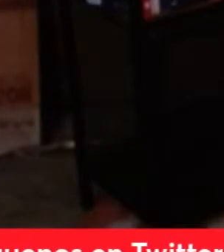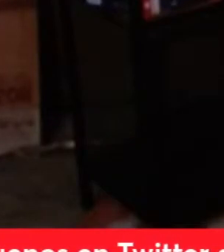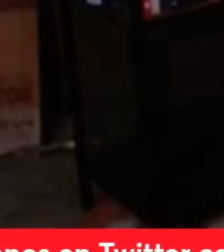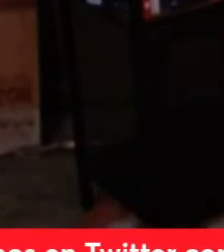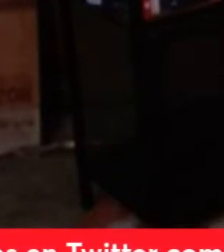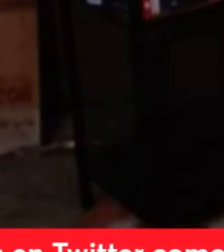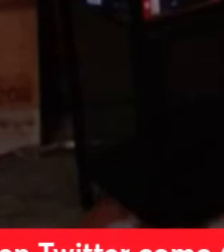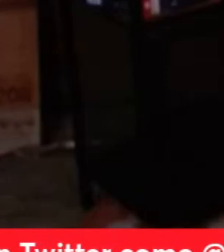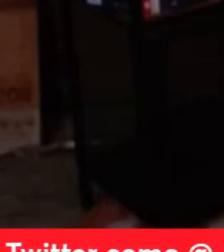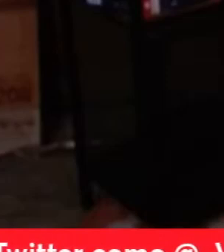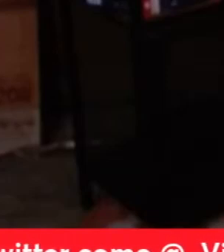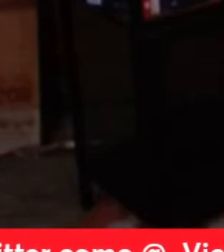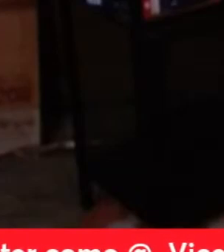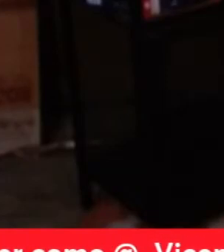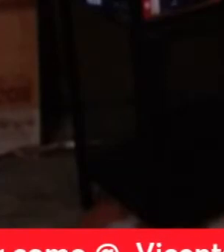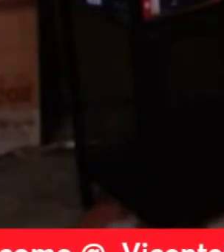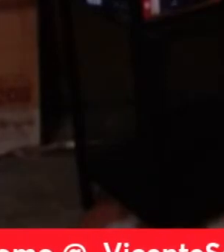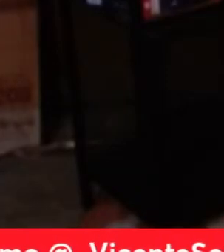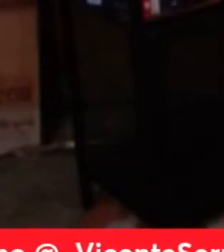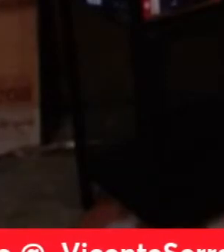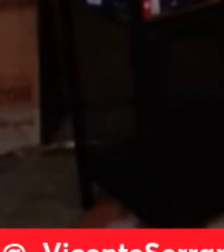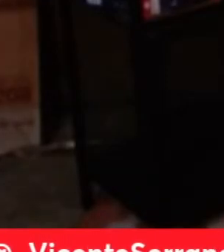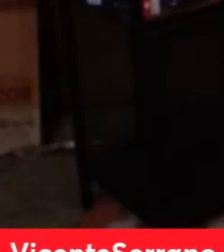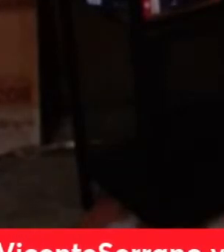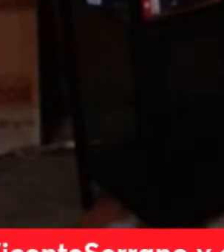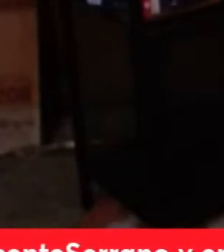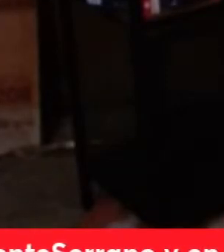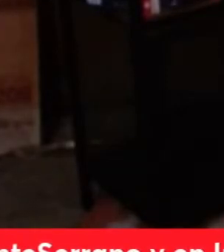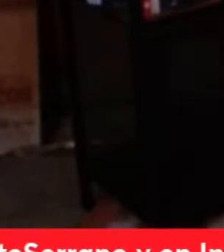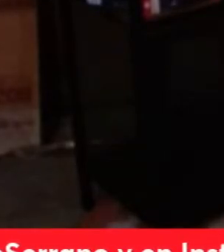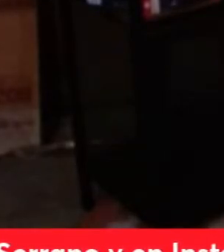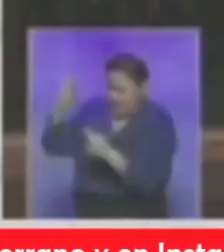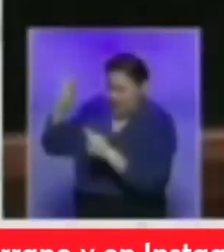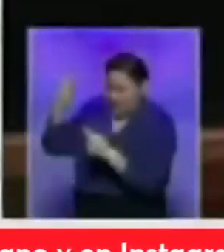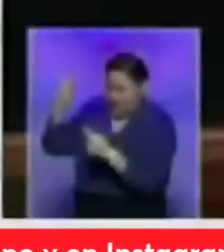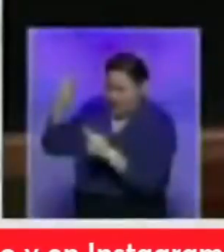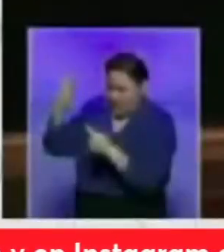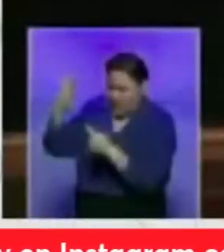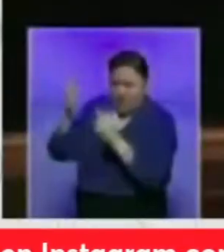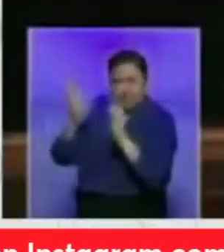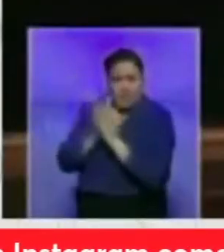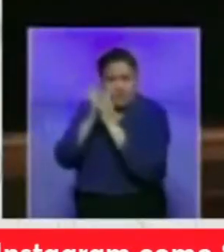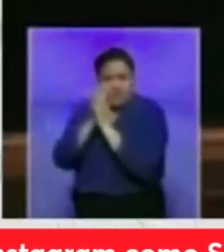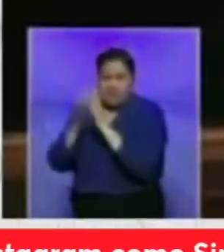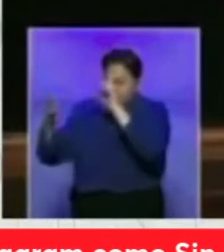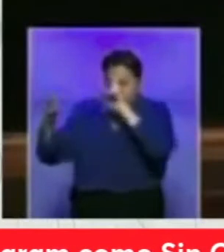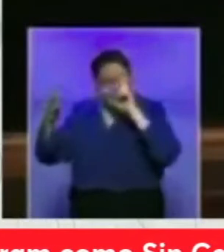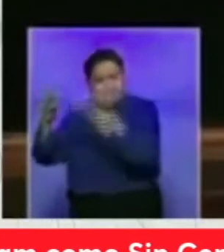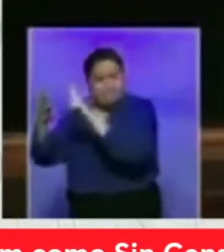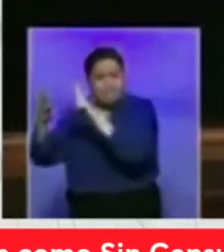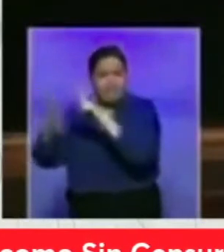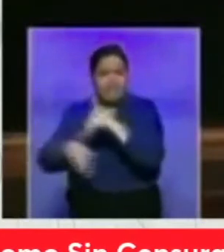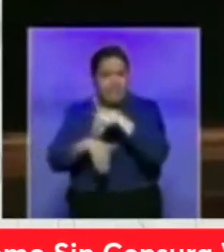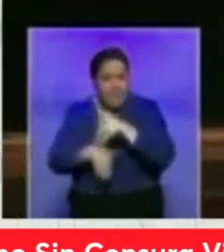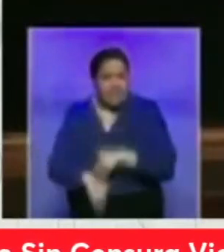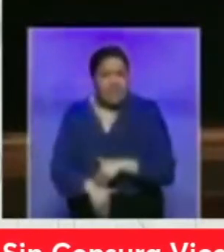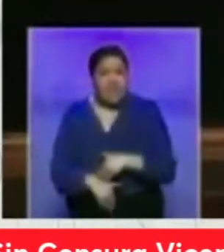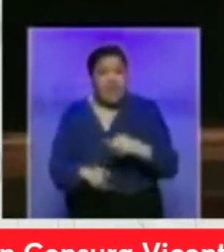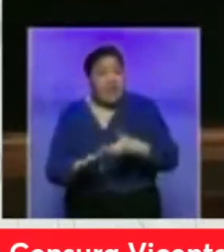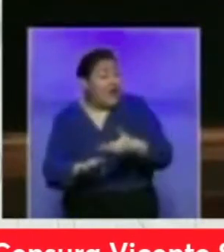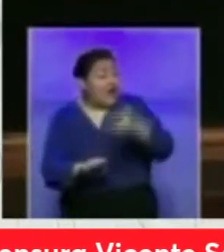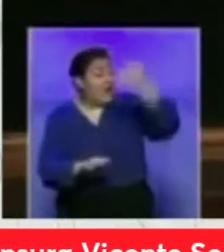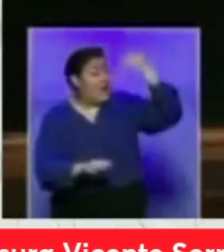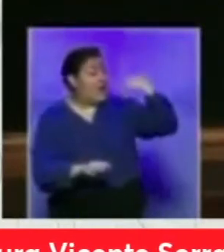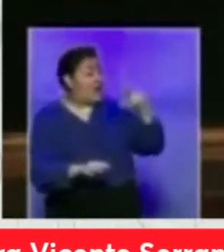ley. Esto fue lo que aseveró Mónica Soto Fregoso. Hoy, como hace 28